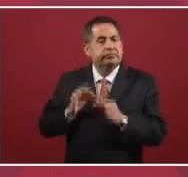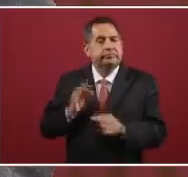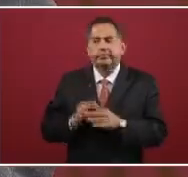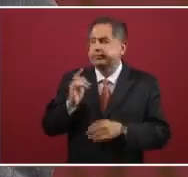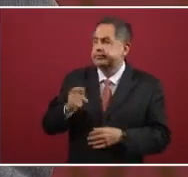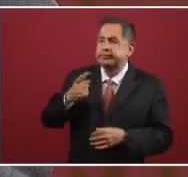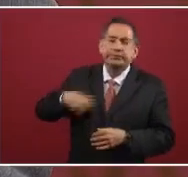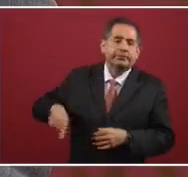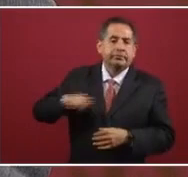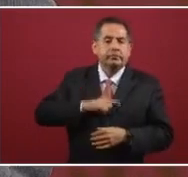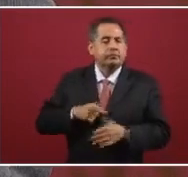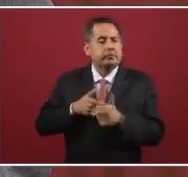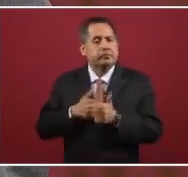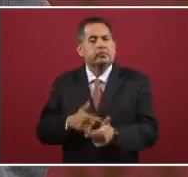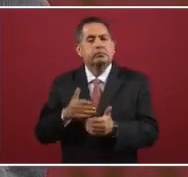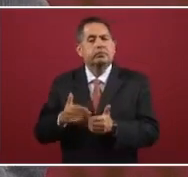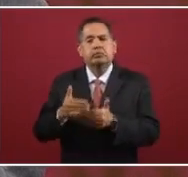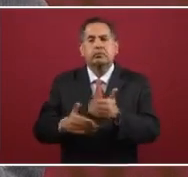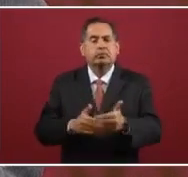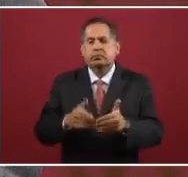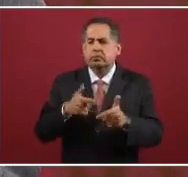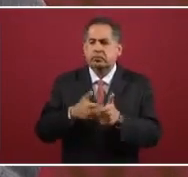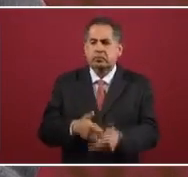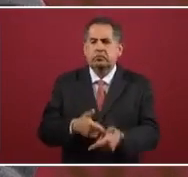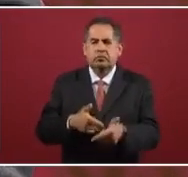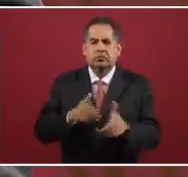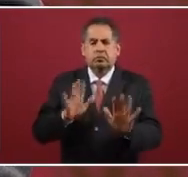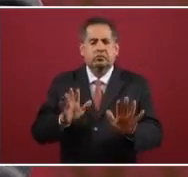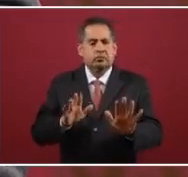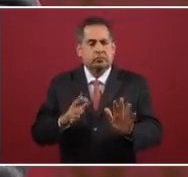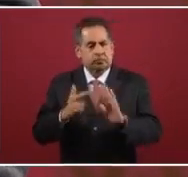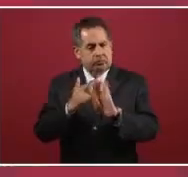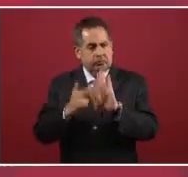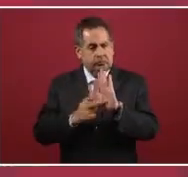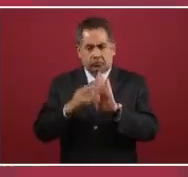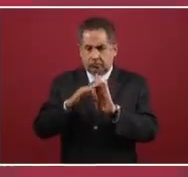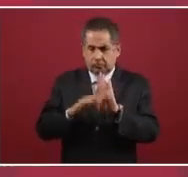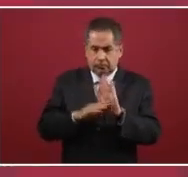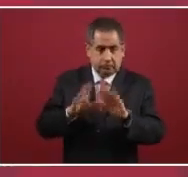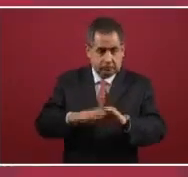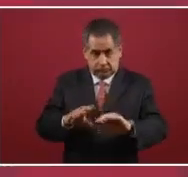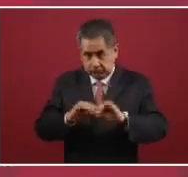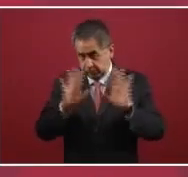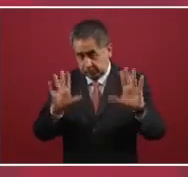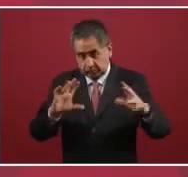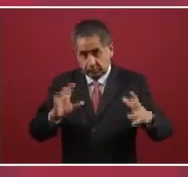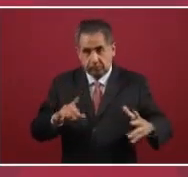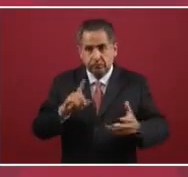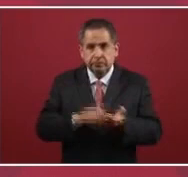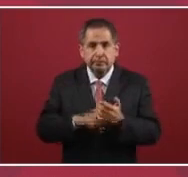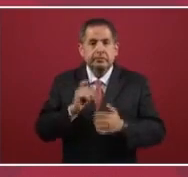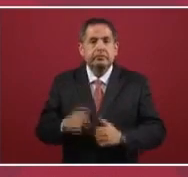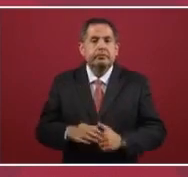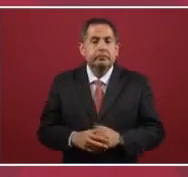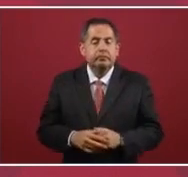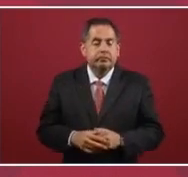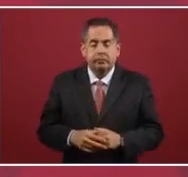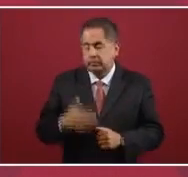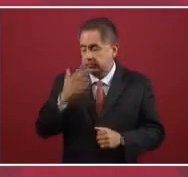de mantener las reglas establecidas. No